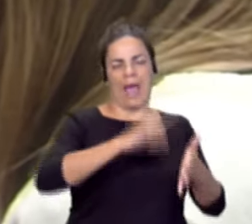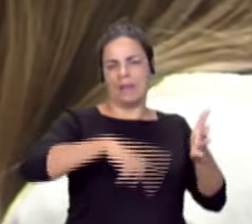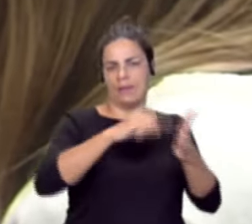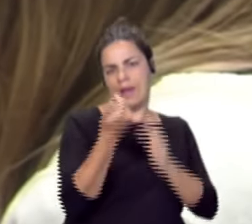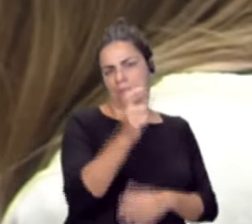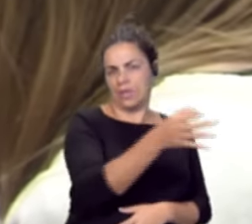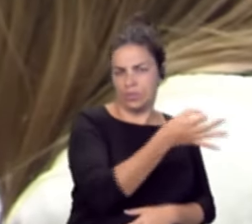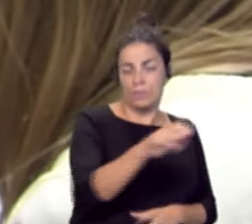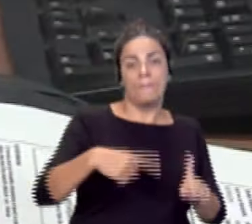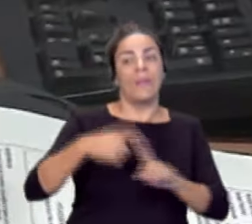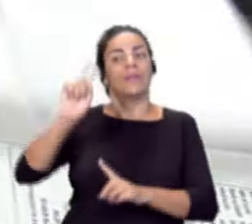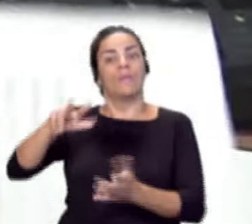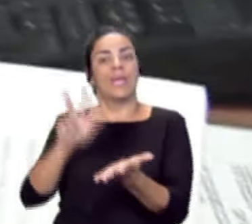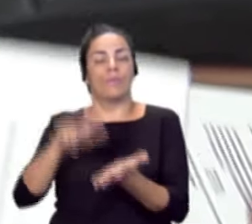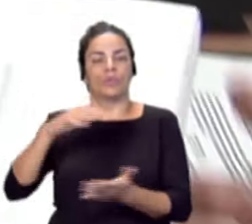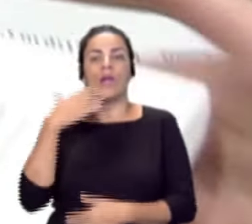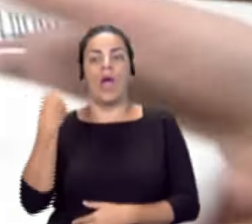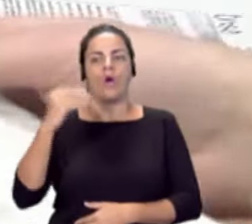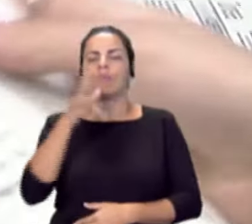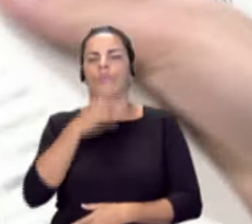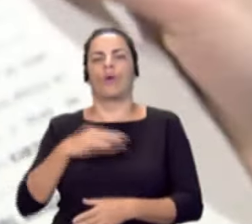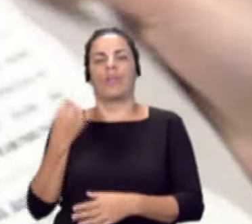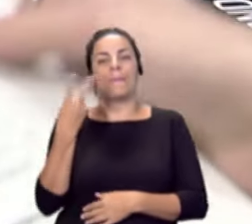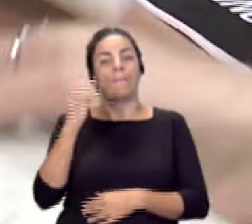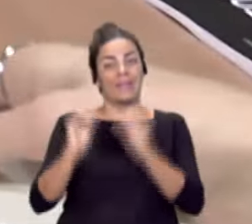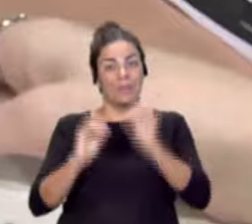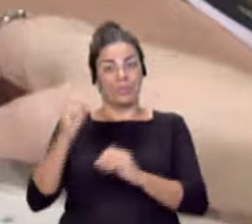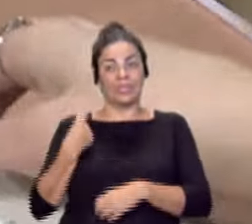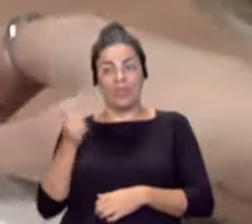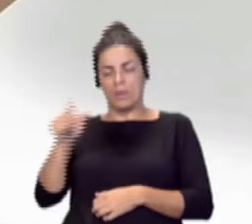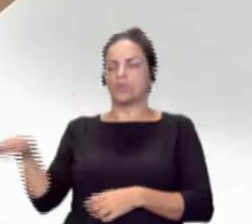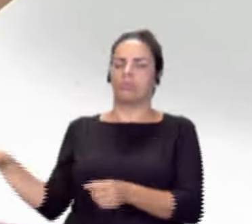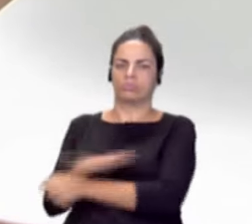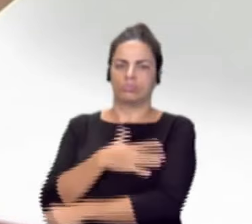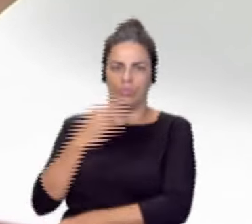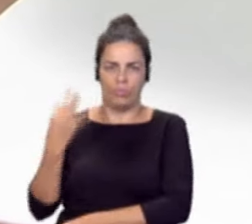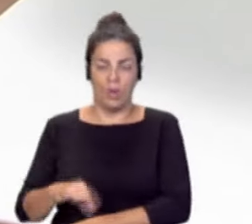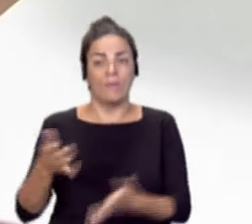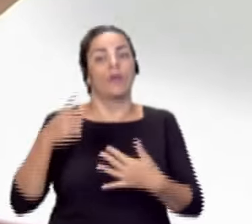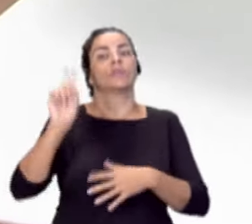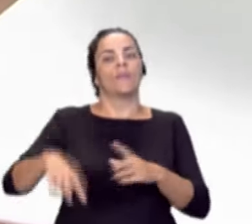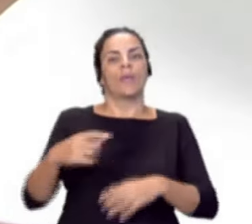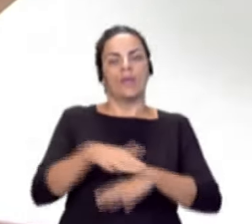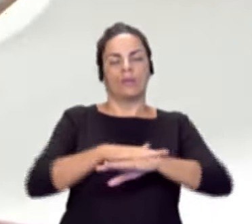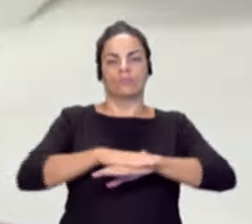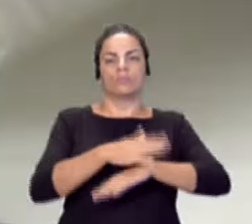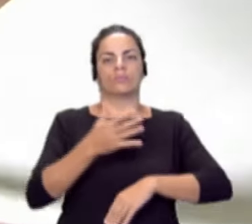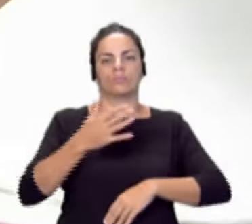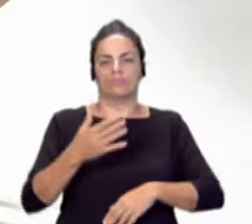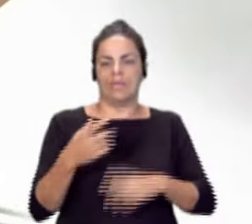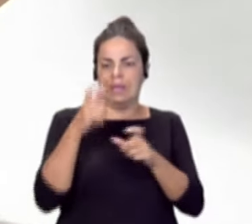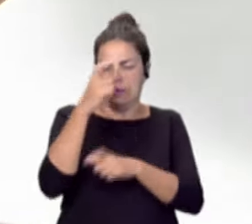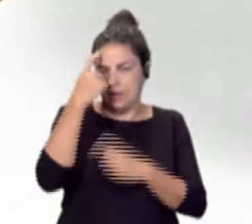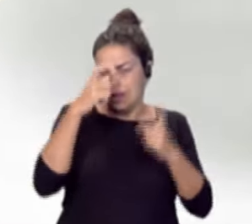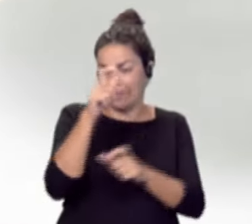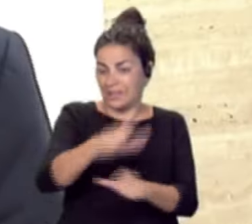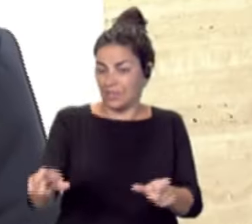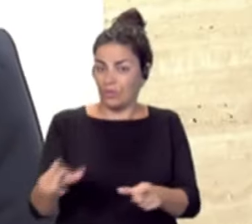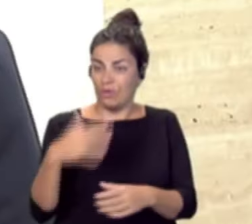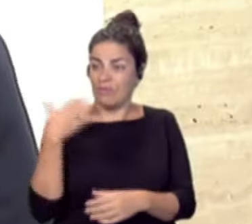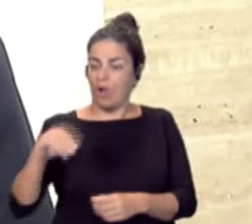hipoteca joven que cubre hasta el 20% del precio, el Ejecutivo trata de incorporar a este sector de la población al mercado